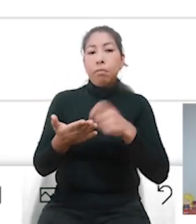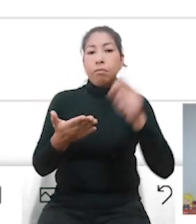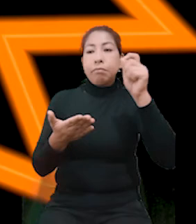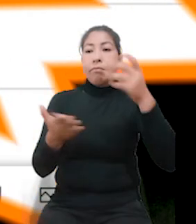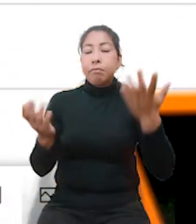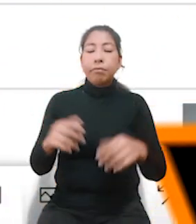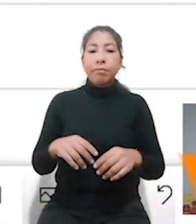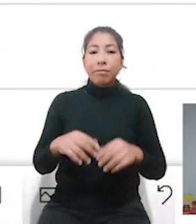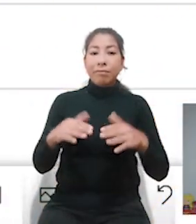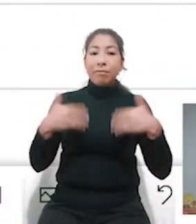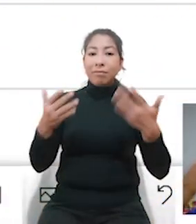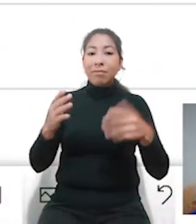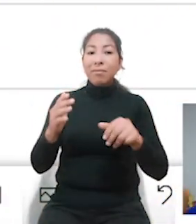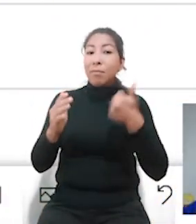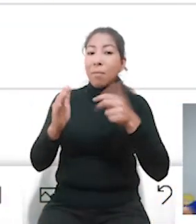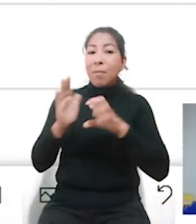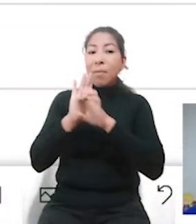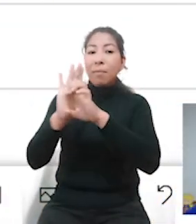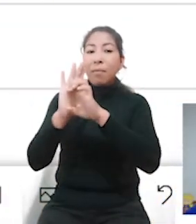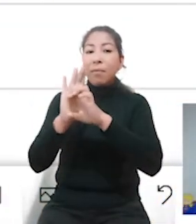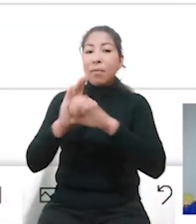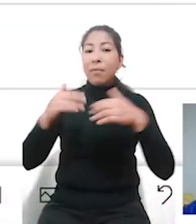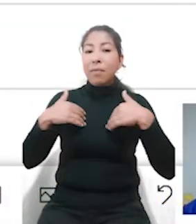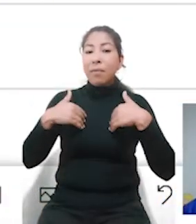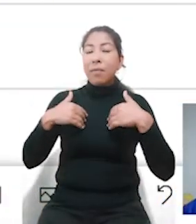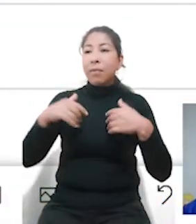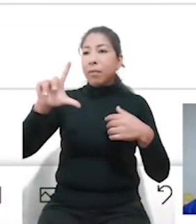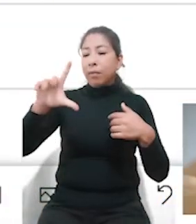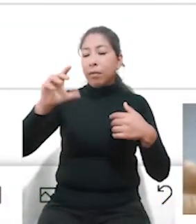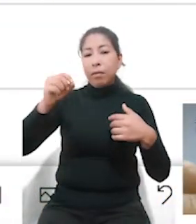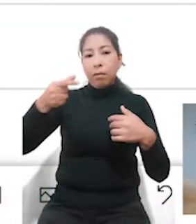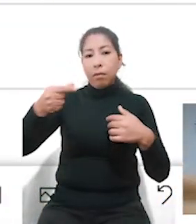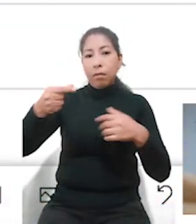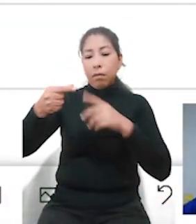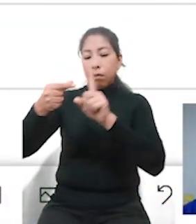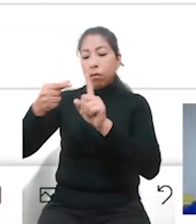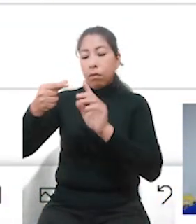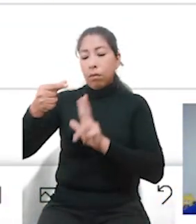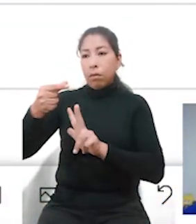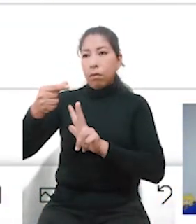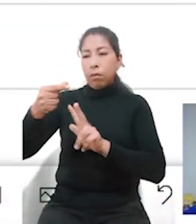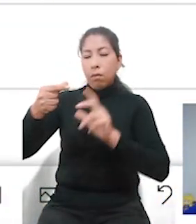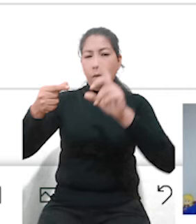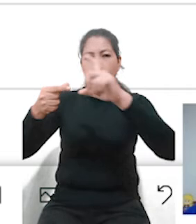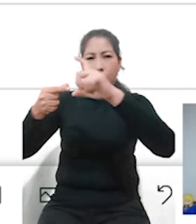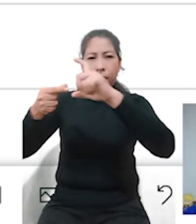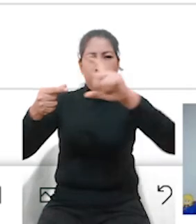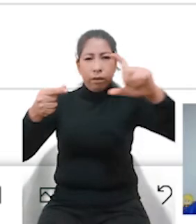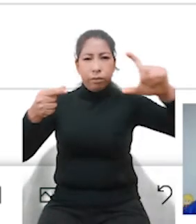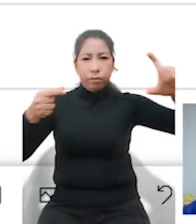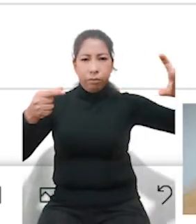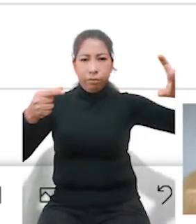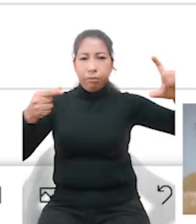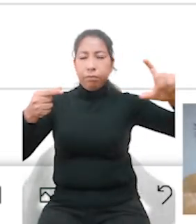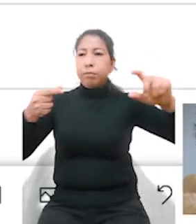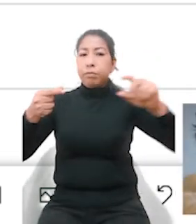ecuación. Vamos con un segundo ejemplo. Tenemos logaritmo en base 1/3 de la